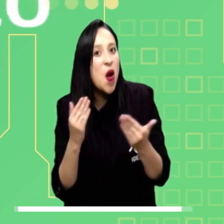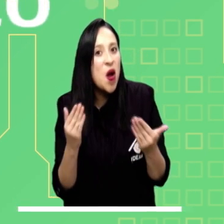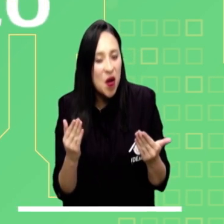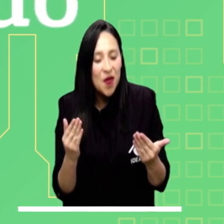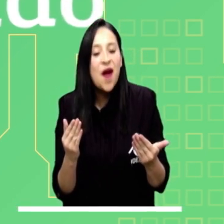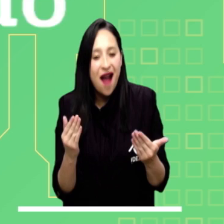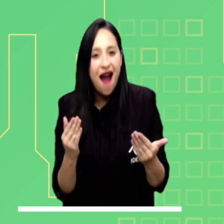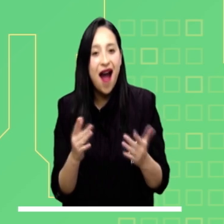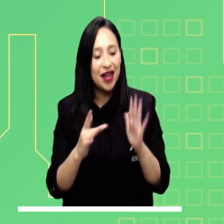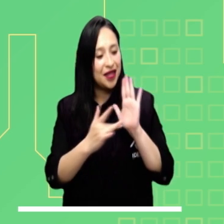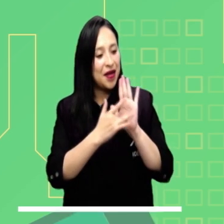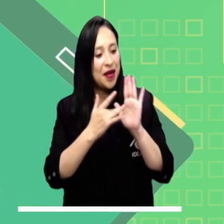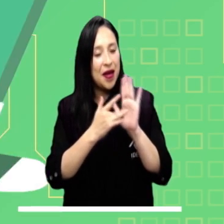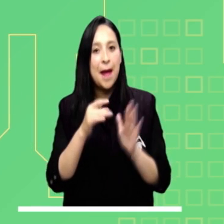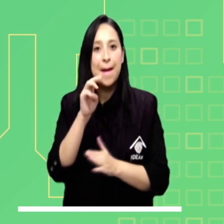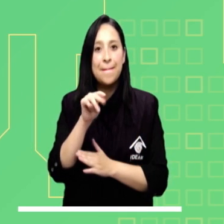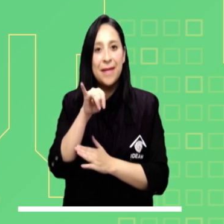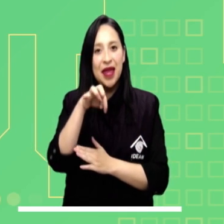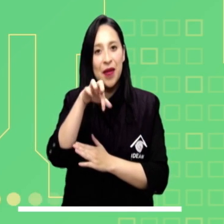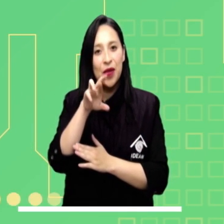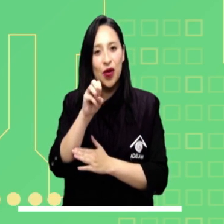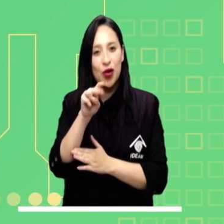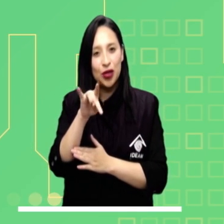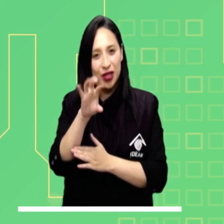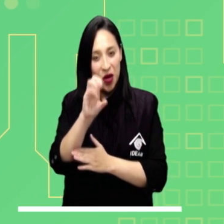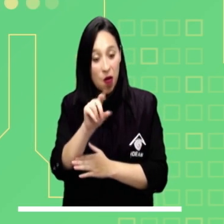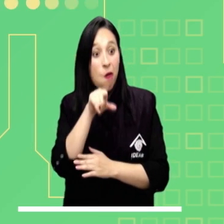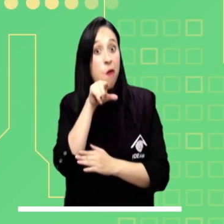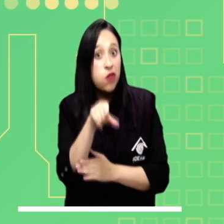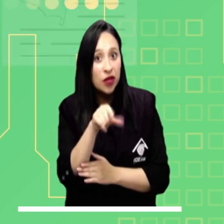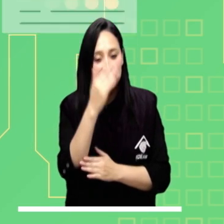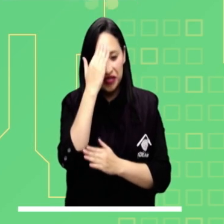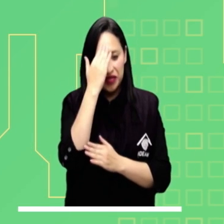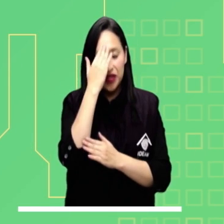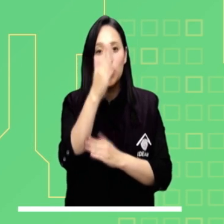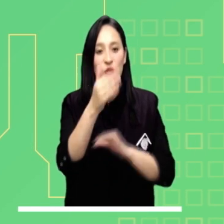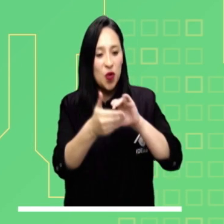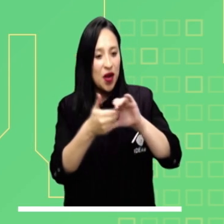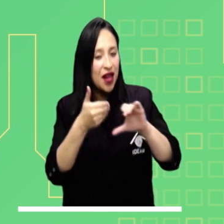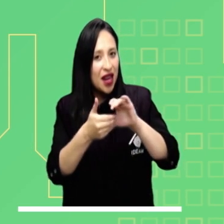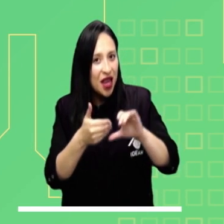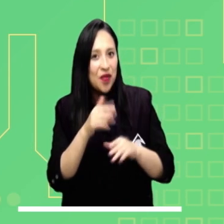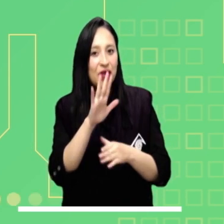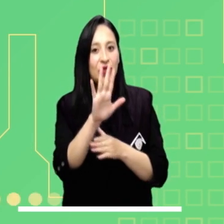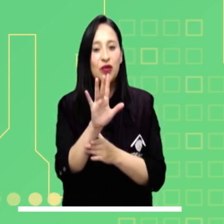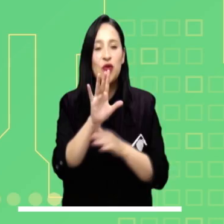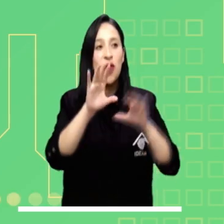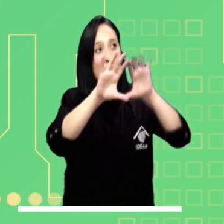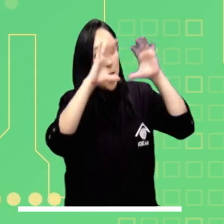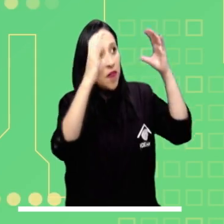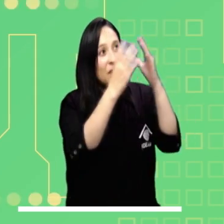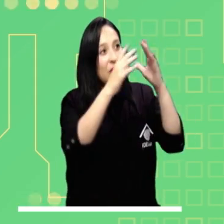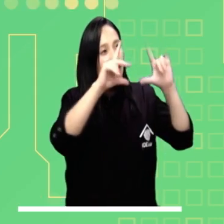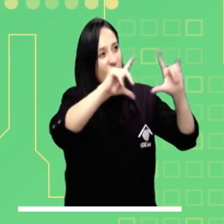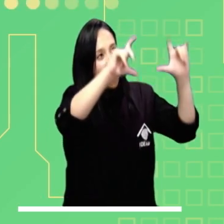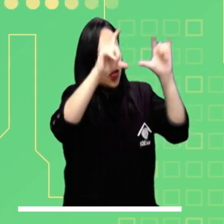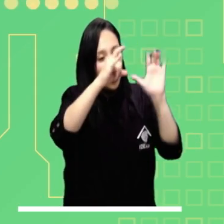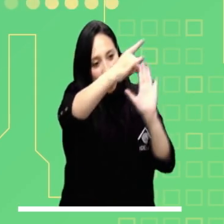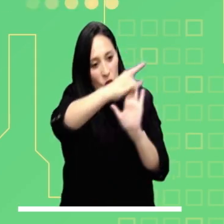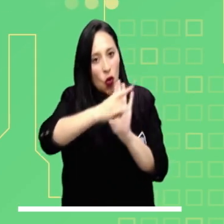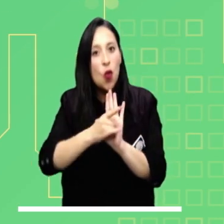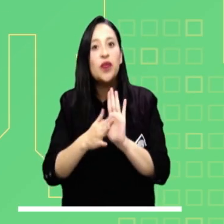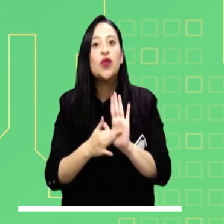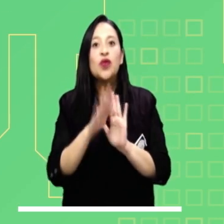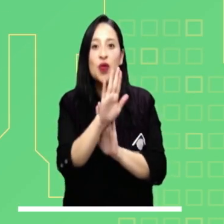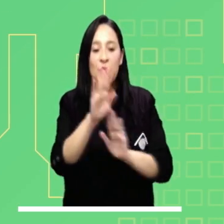informado y en tiempo real a través de nuestra aplicación Mi Pronóstico. Consulte los pronósticos del estado del tiempo, las